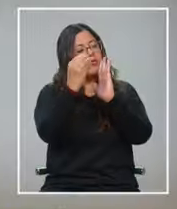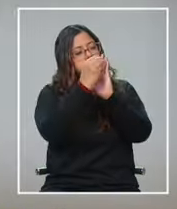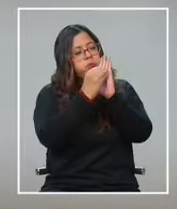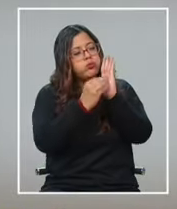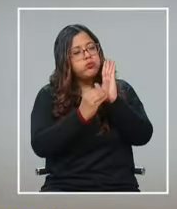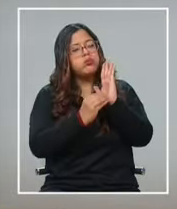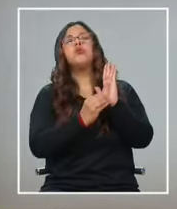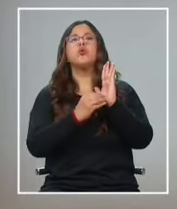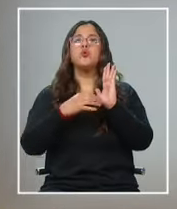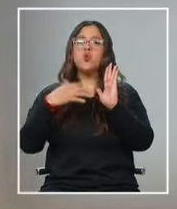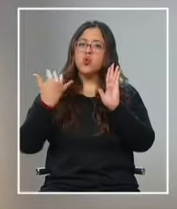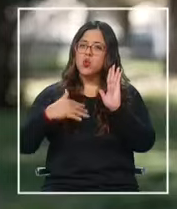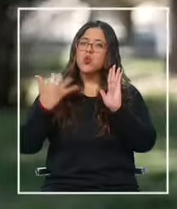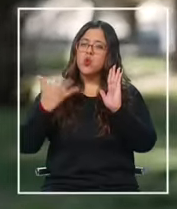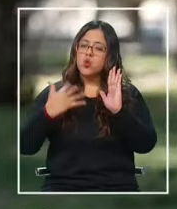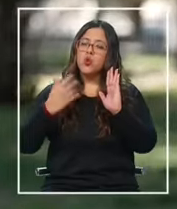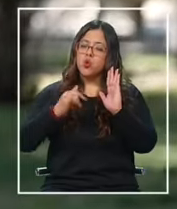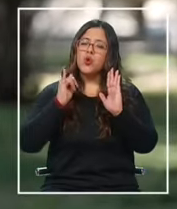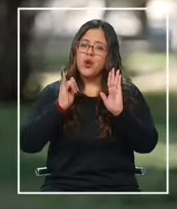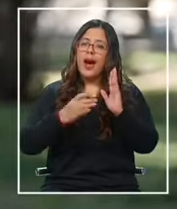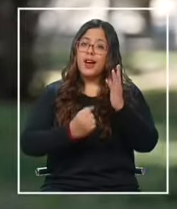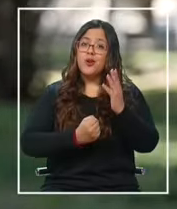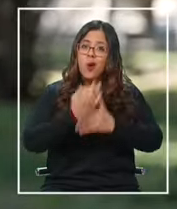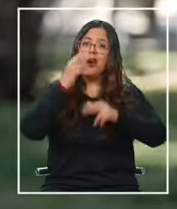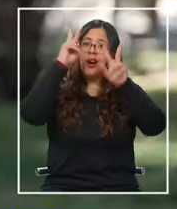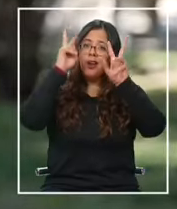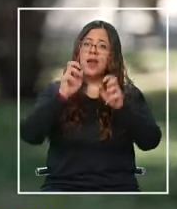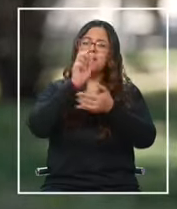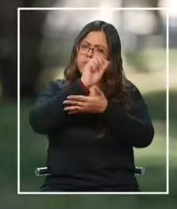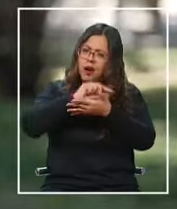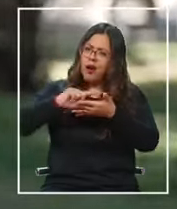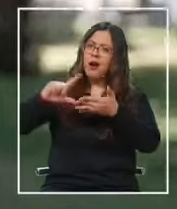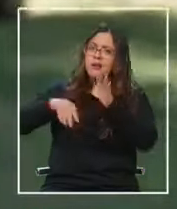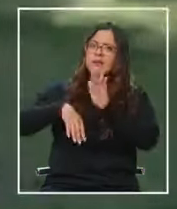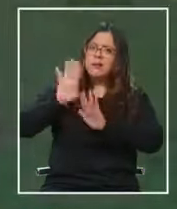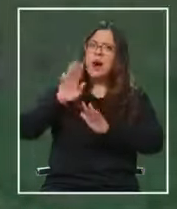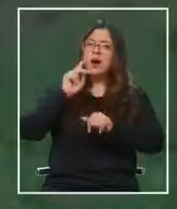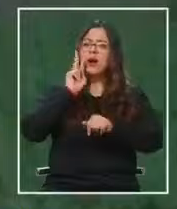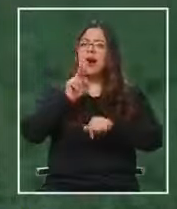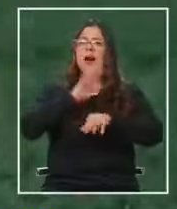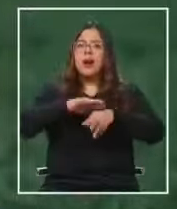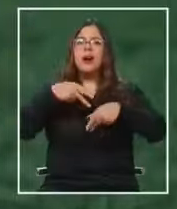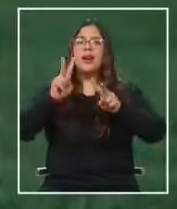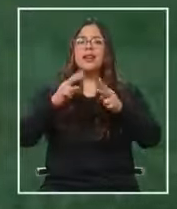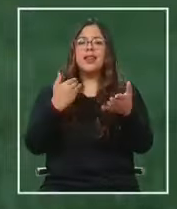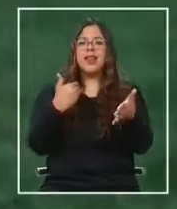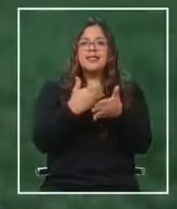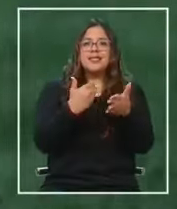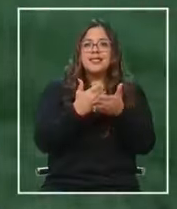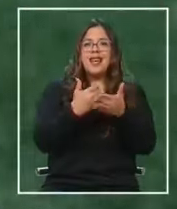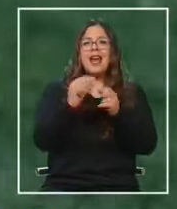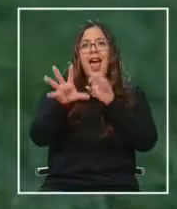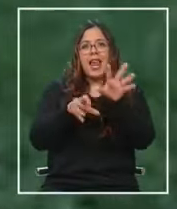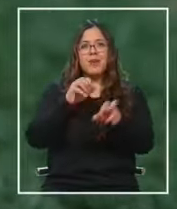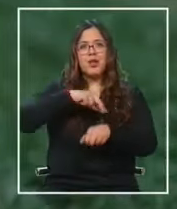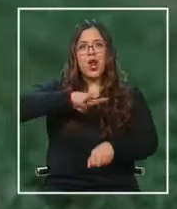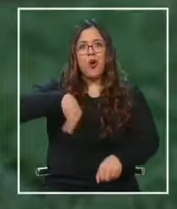porque le serán sumamente útiles. Nuevas tendencias que van al alza y que cada vez nos permiten tener más cerca a nuestras mascotas.